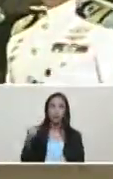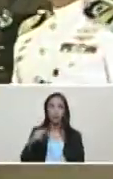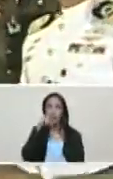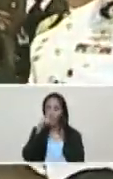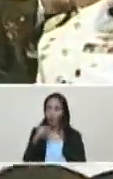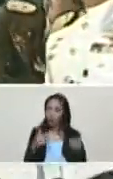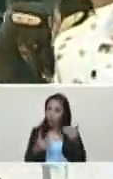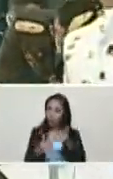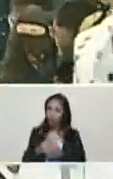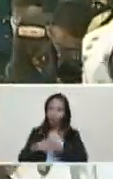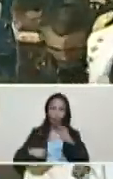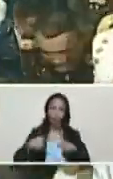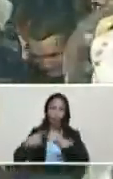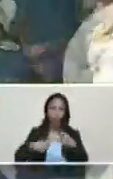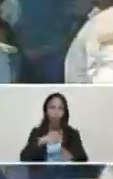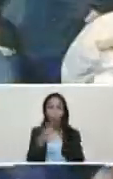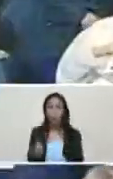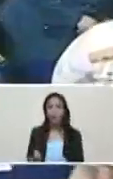tengamos